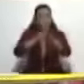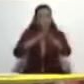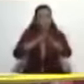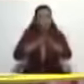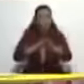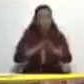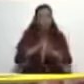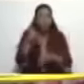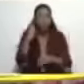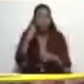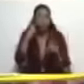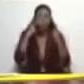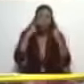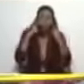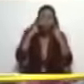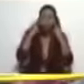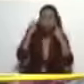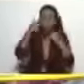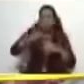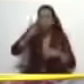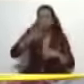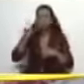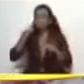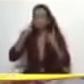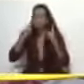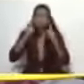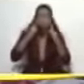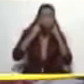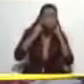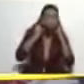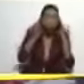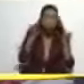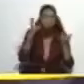porque he escuchado la opinión de ustedes.